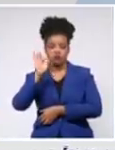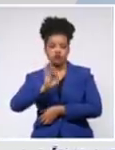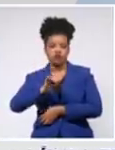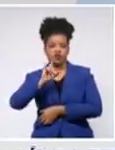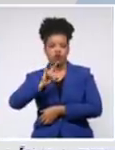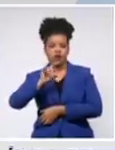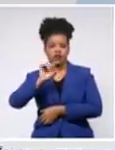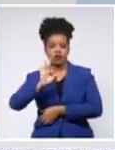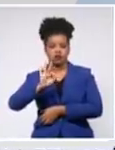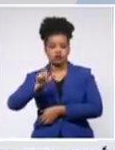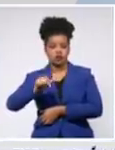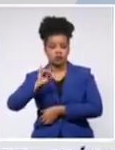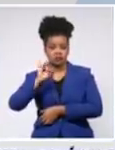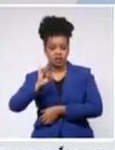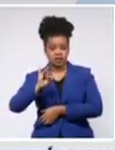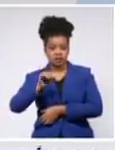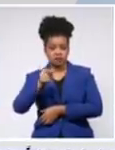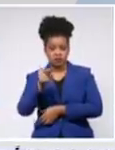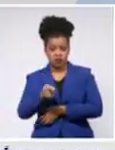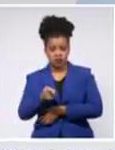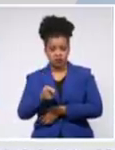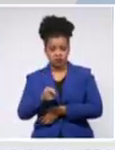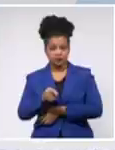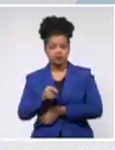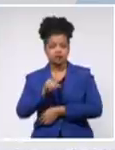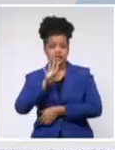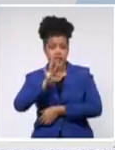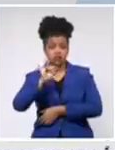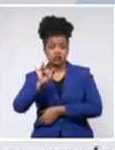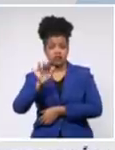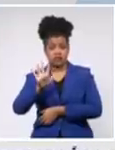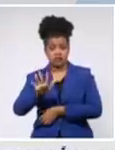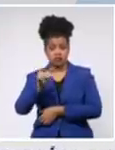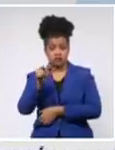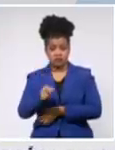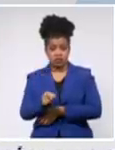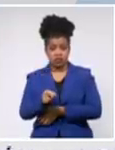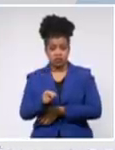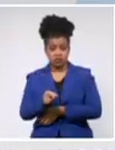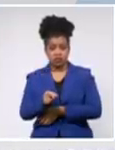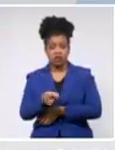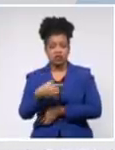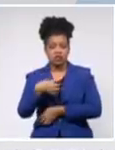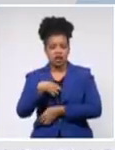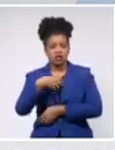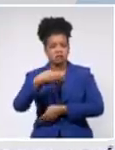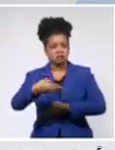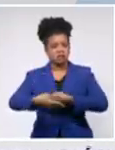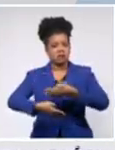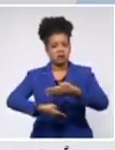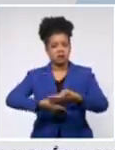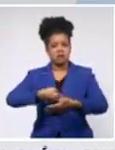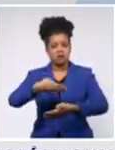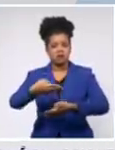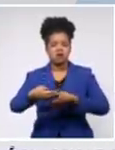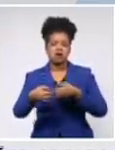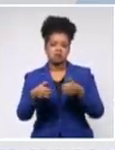98,7%, estamos hablando de 575 pacientes, tienen una evolución clínica estable.